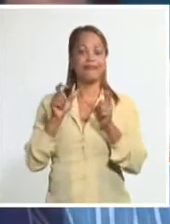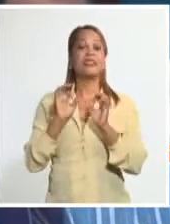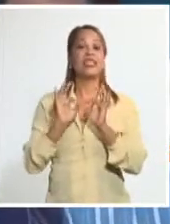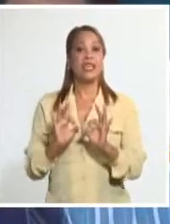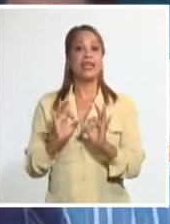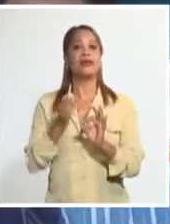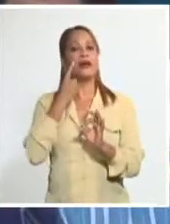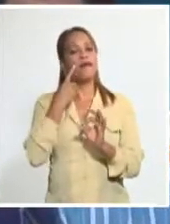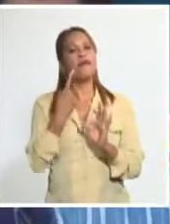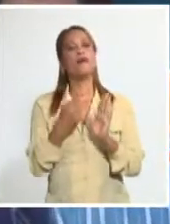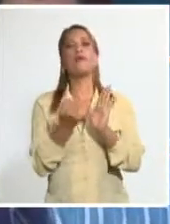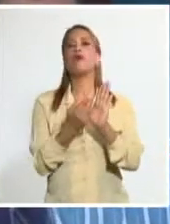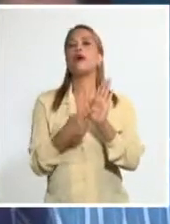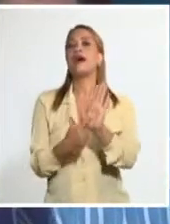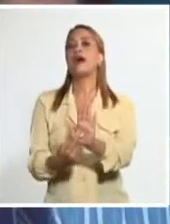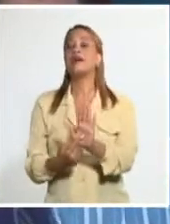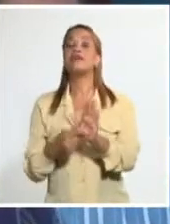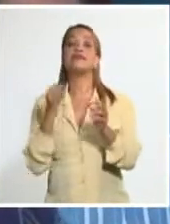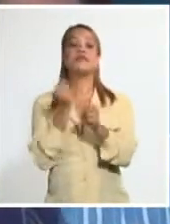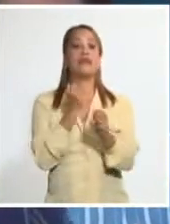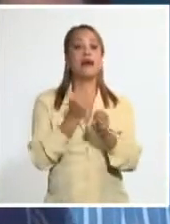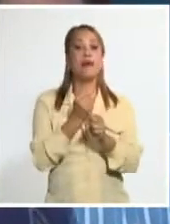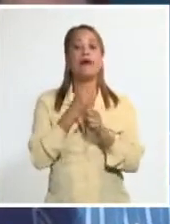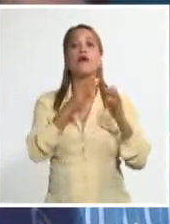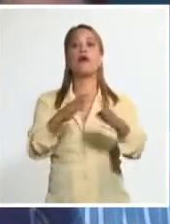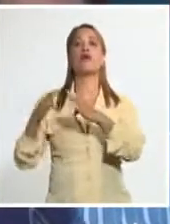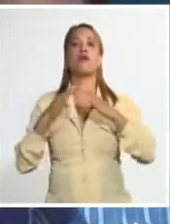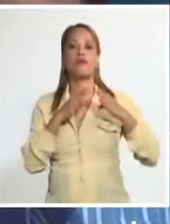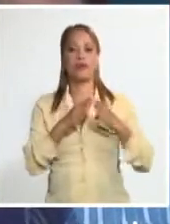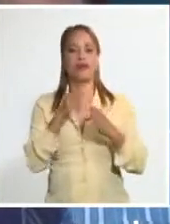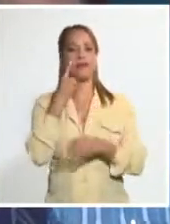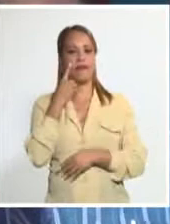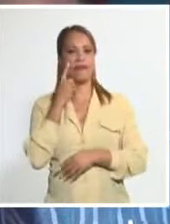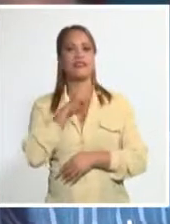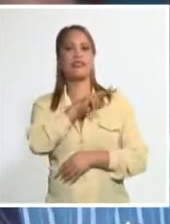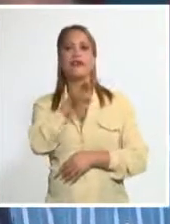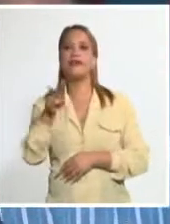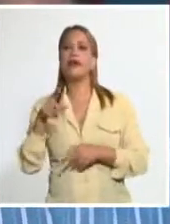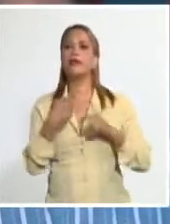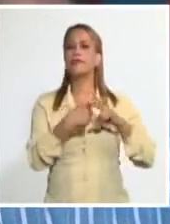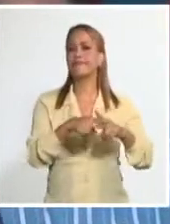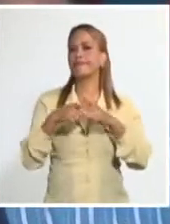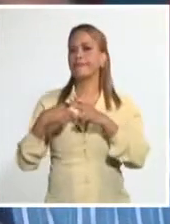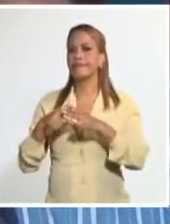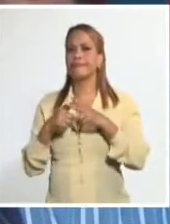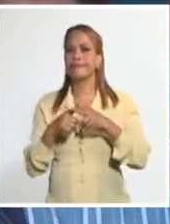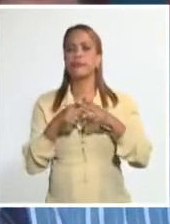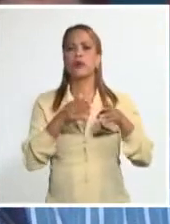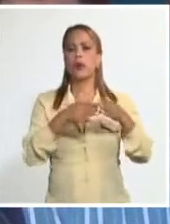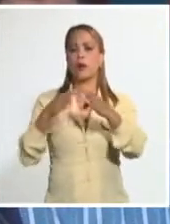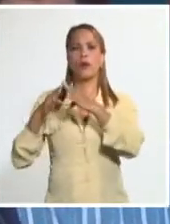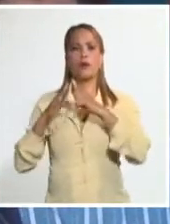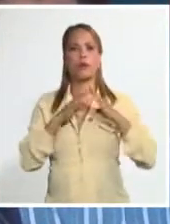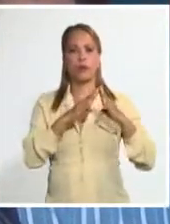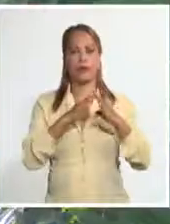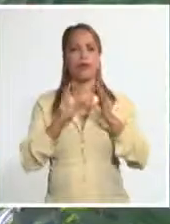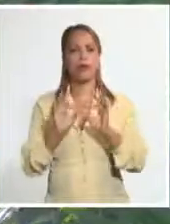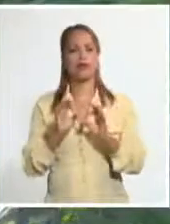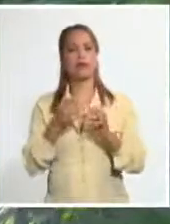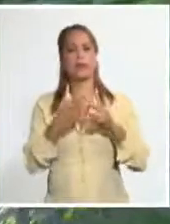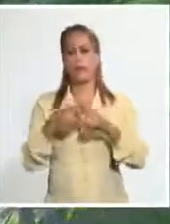que hay un trabajo comunitario que se ve, la restauración de las instalaciones, diferentes opciones a la